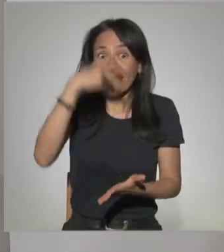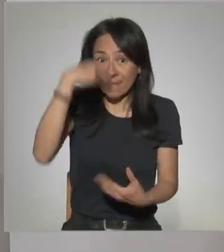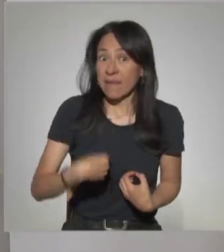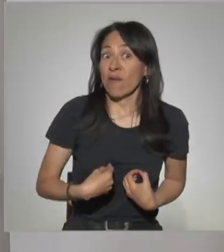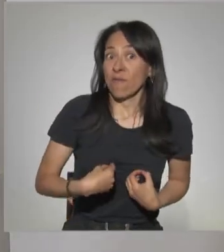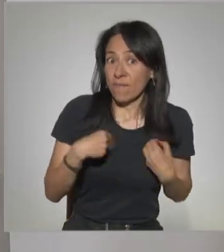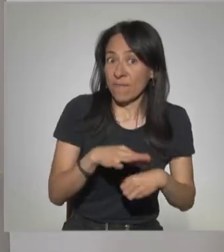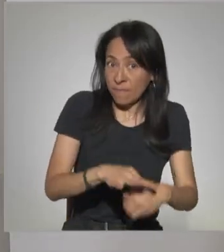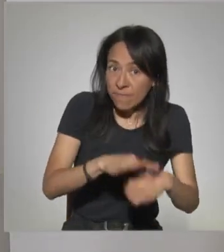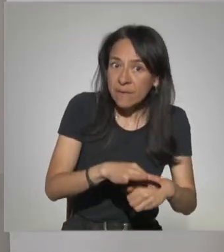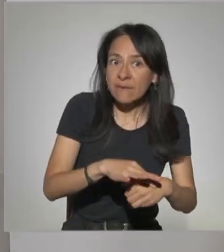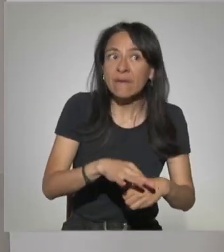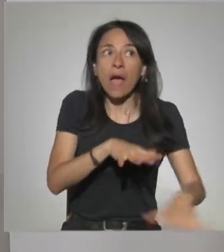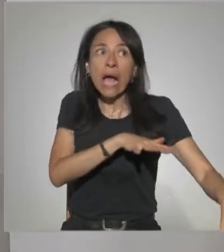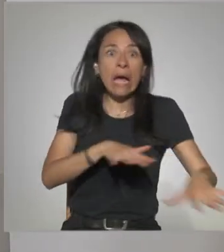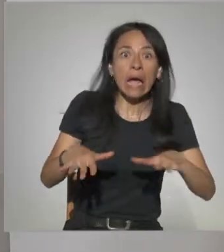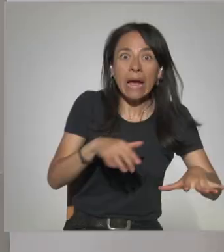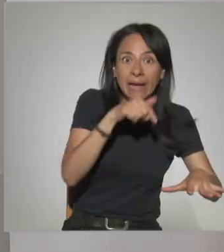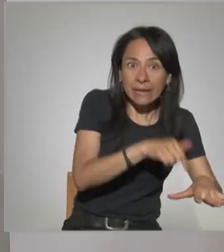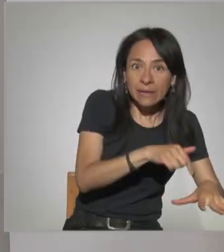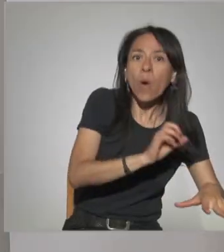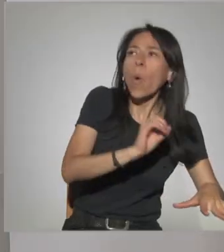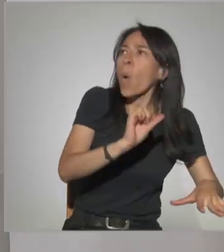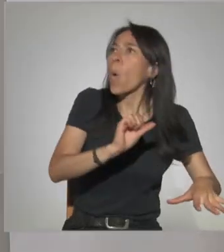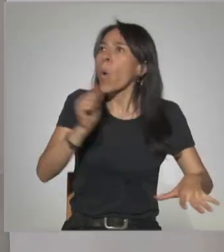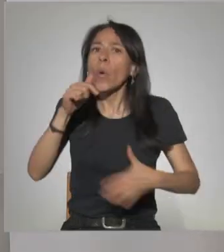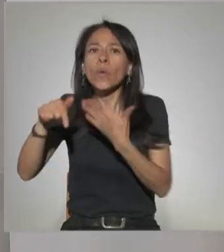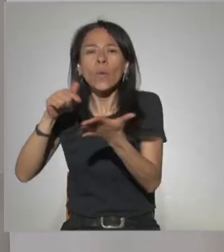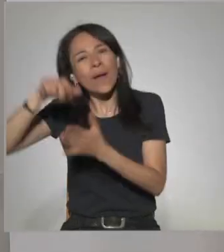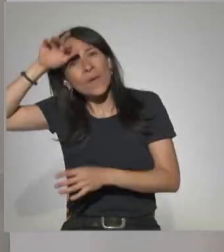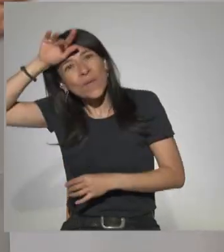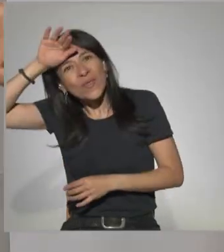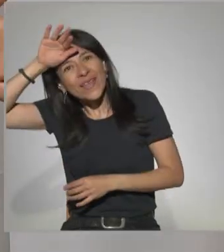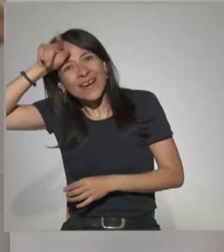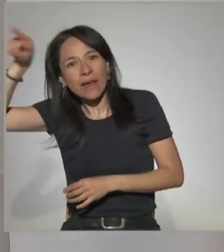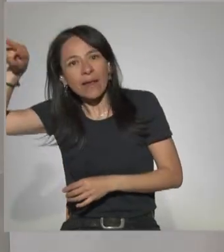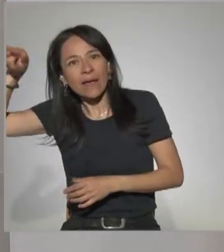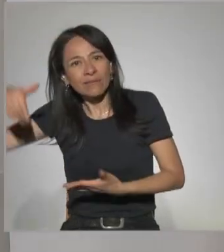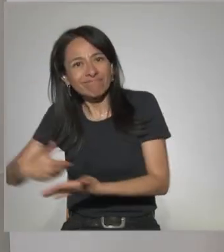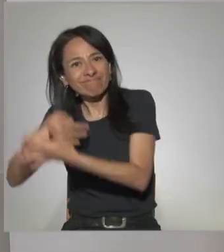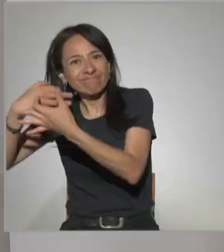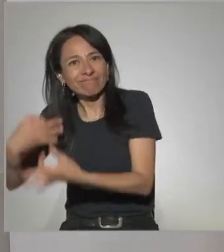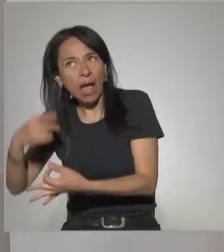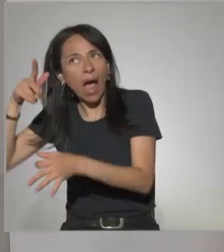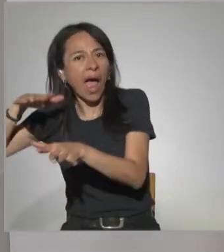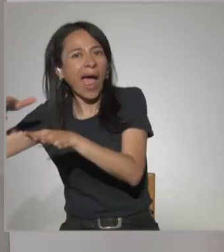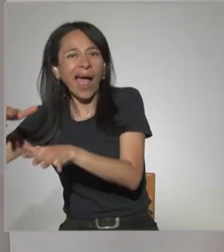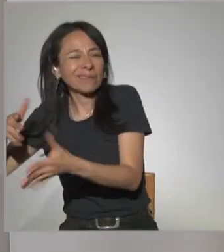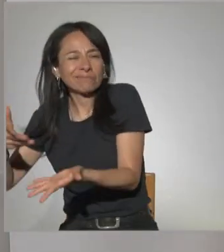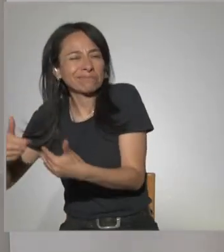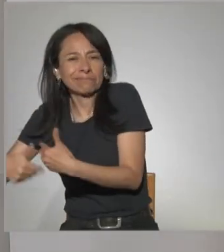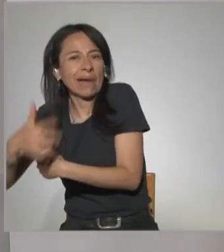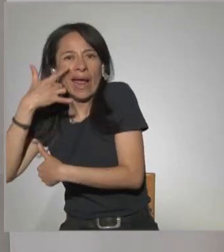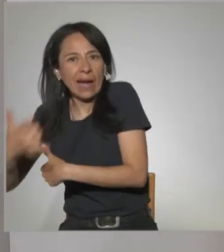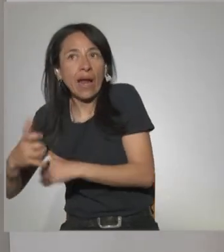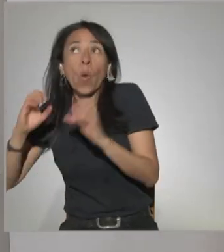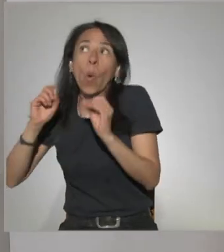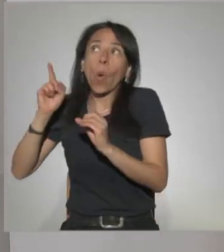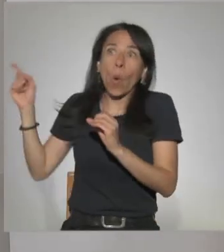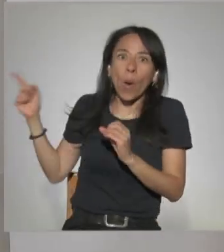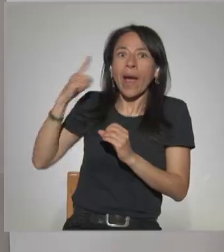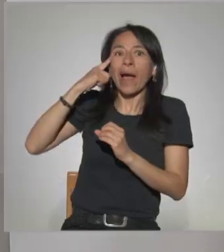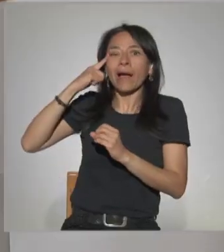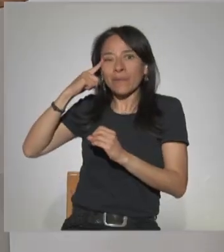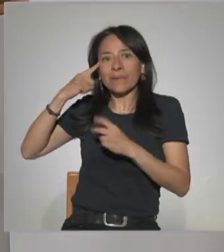una persona de Monterrey donde casi no tiembla, o etcétera, etcétera, o un japonés, ¿no? Acostumbrado a mucho más frecuencia de sismos,